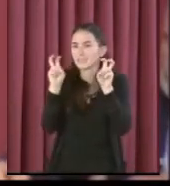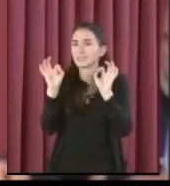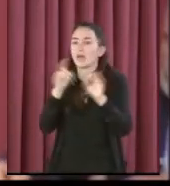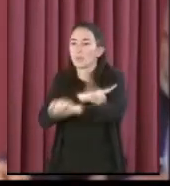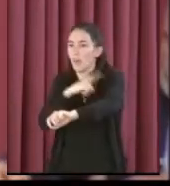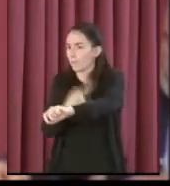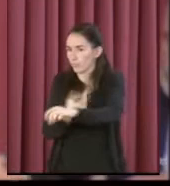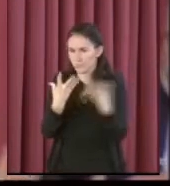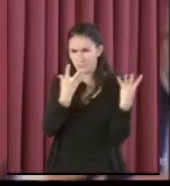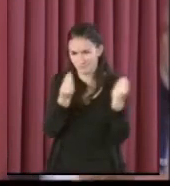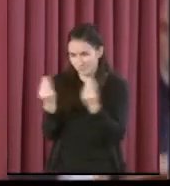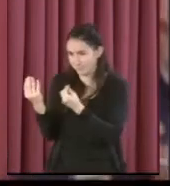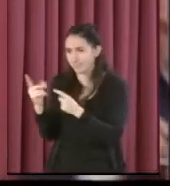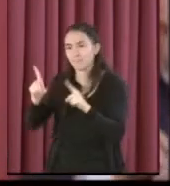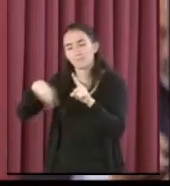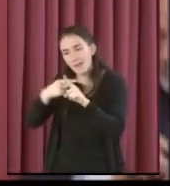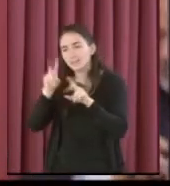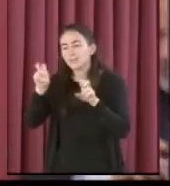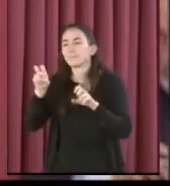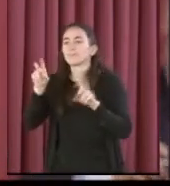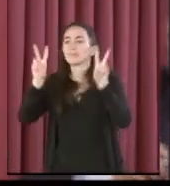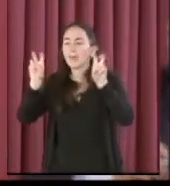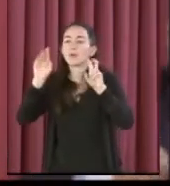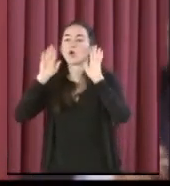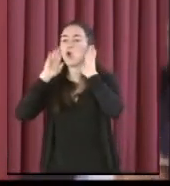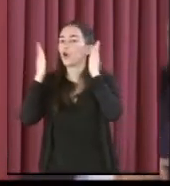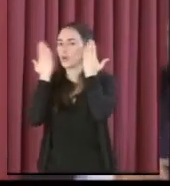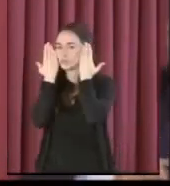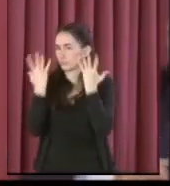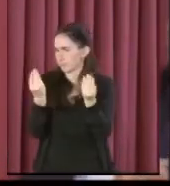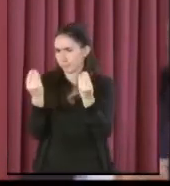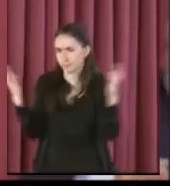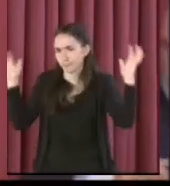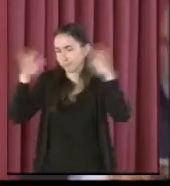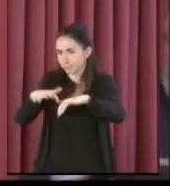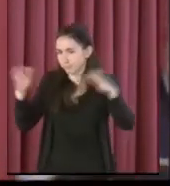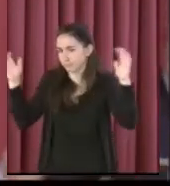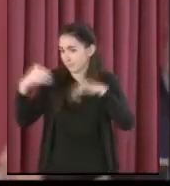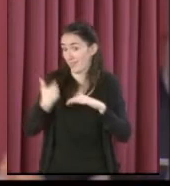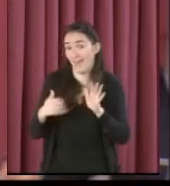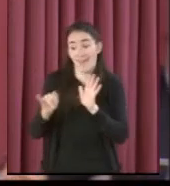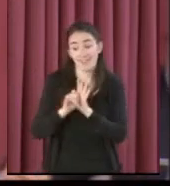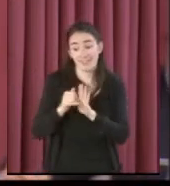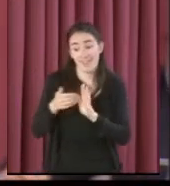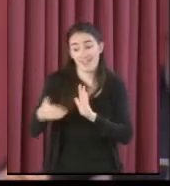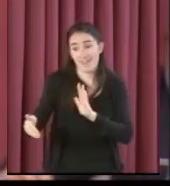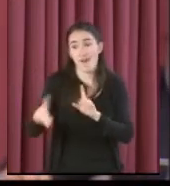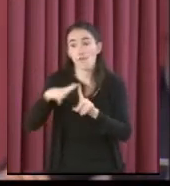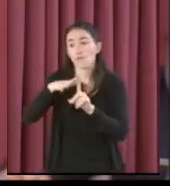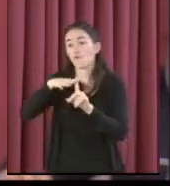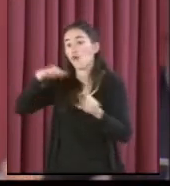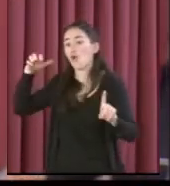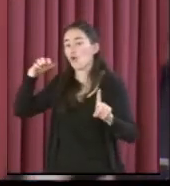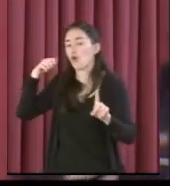su atractivo en el turismo congresual. Y una de las grandes citas del año ya está cerca, el foro de